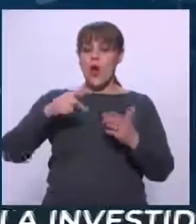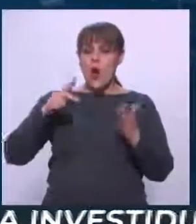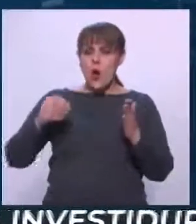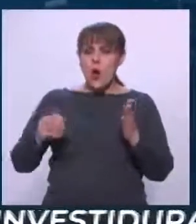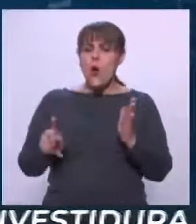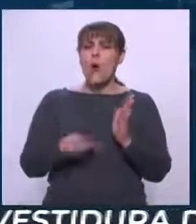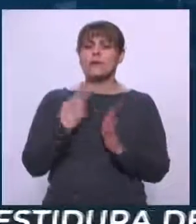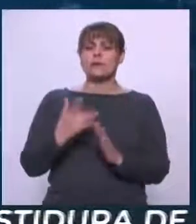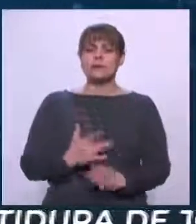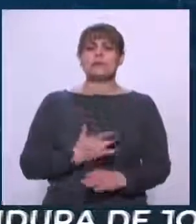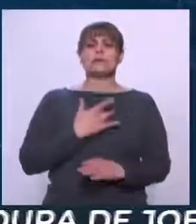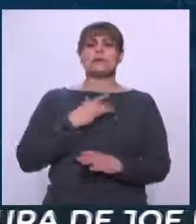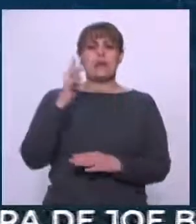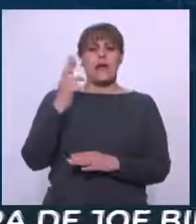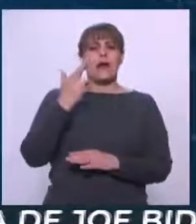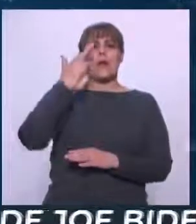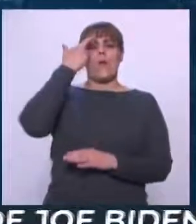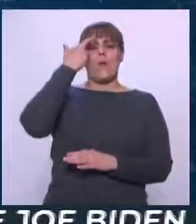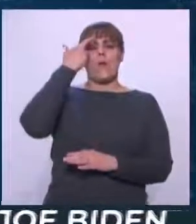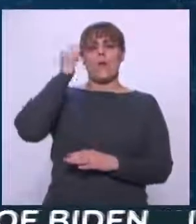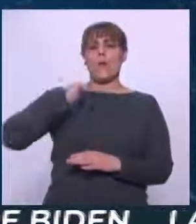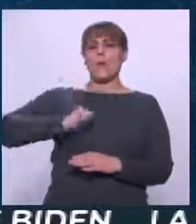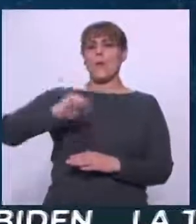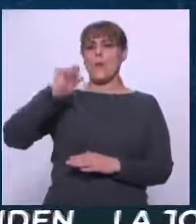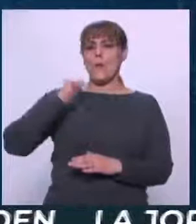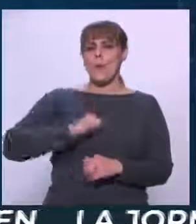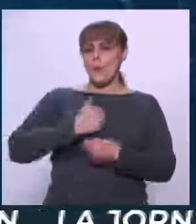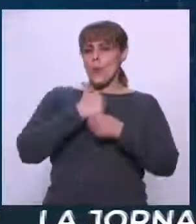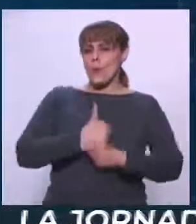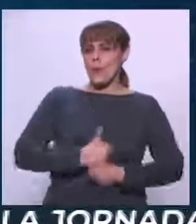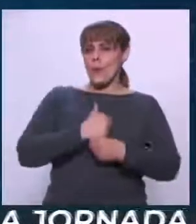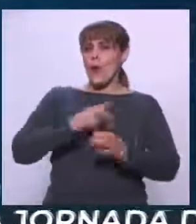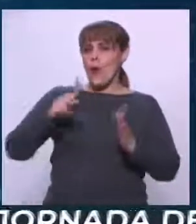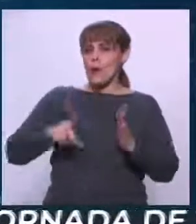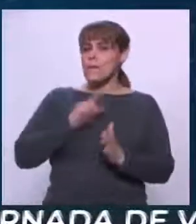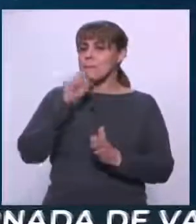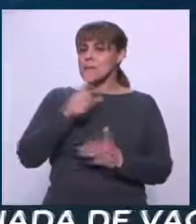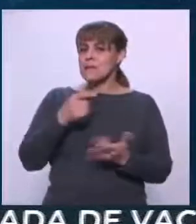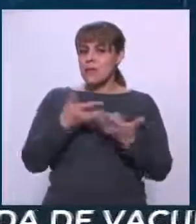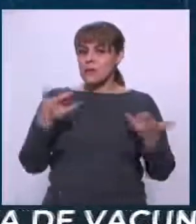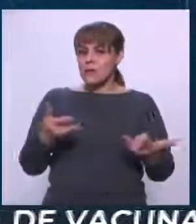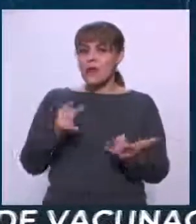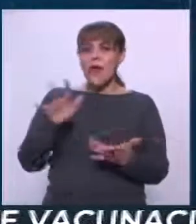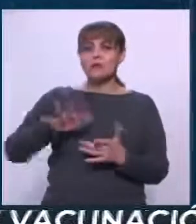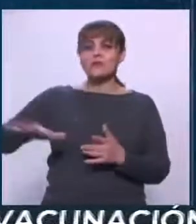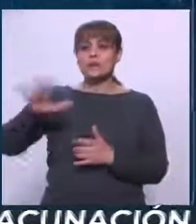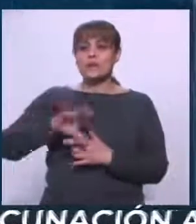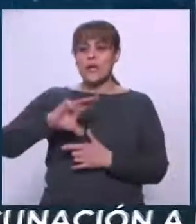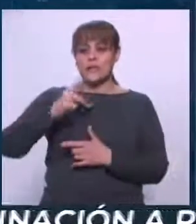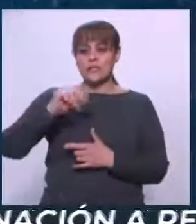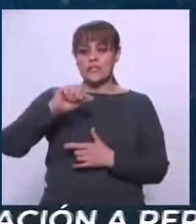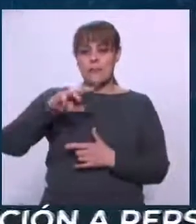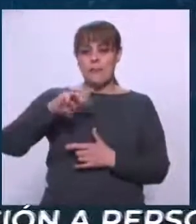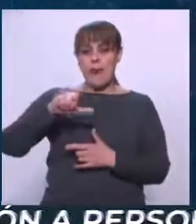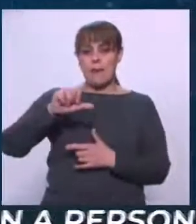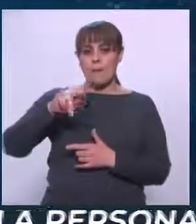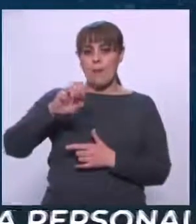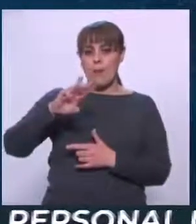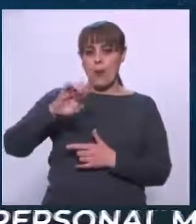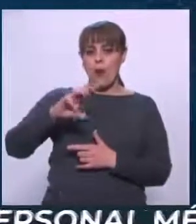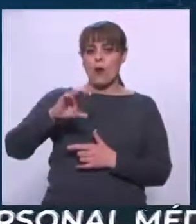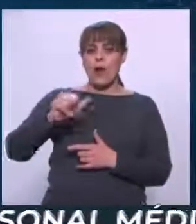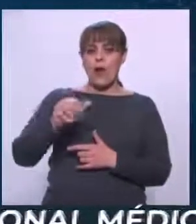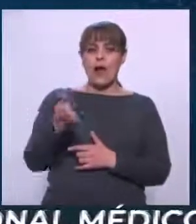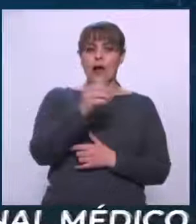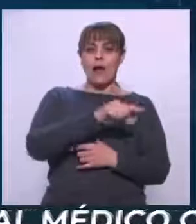nuevas sobre cicatrices viejas y se repitió esta lamentable historia con costureras allá en Chimalpopoca y en Bolívar. Mucho que aprender,